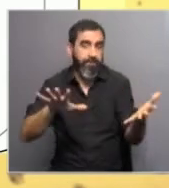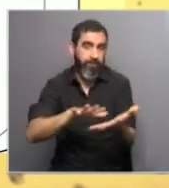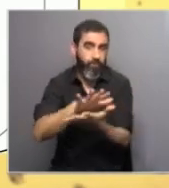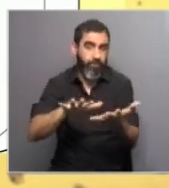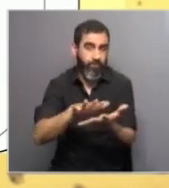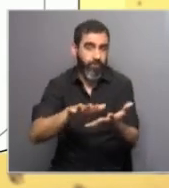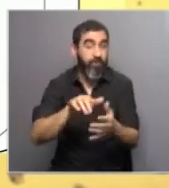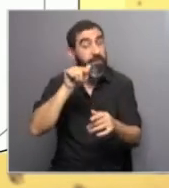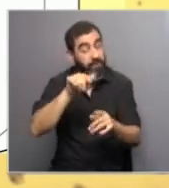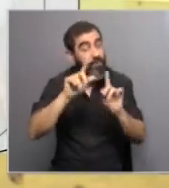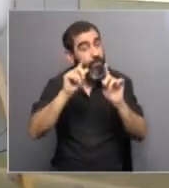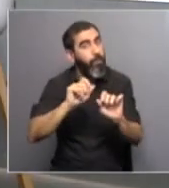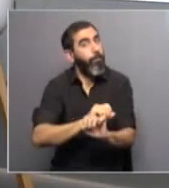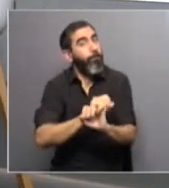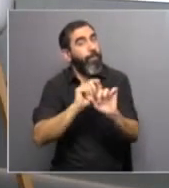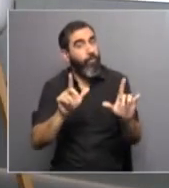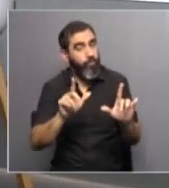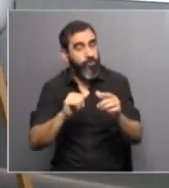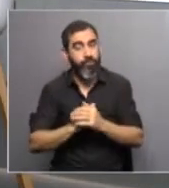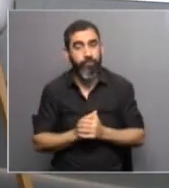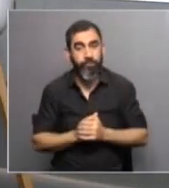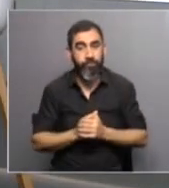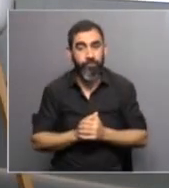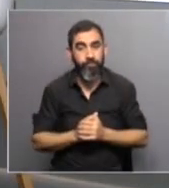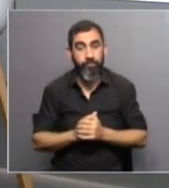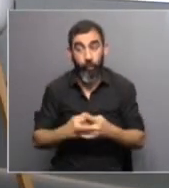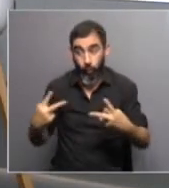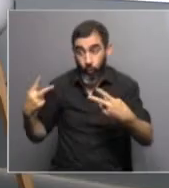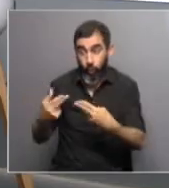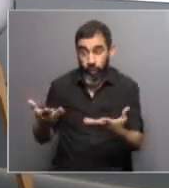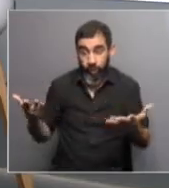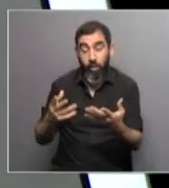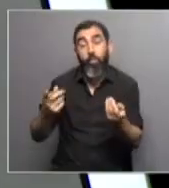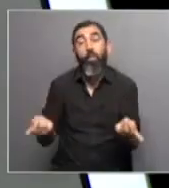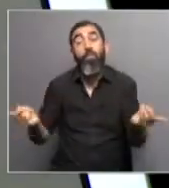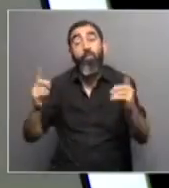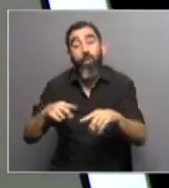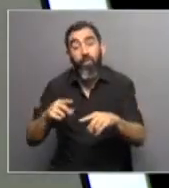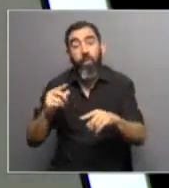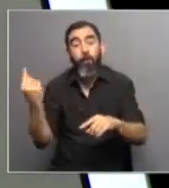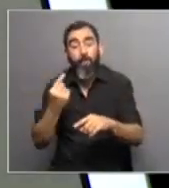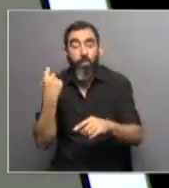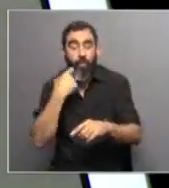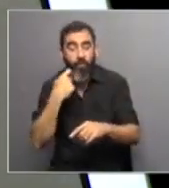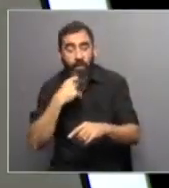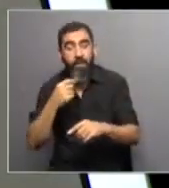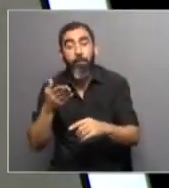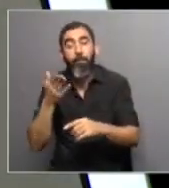además va a ser además más intenso. Marcelo, hacemos una pausa y a la vuelta, en los minutos que nos quedan,